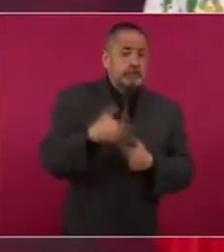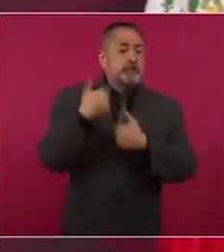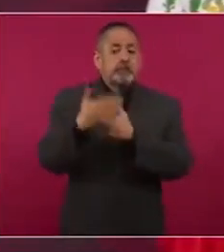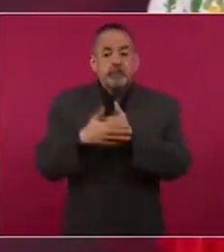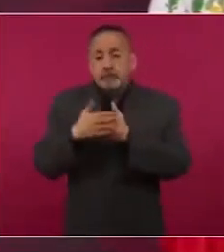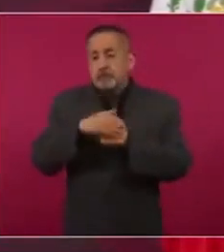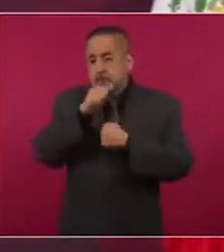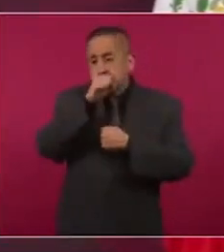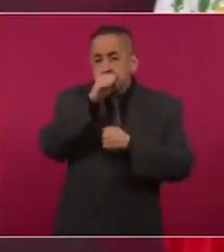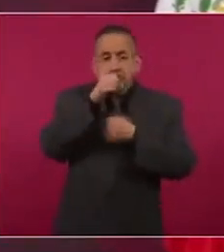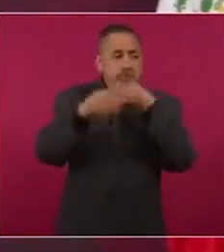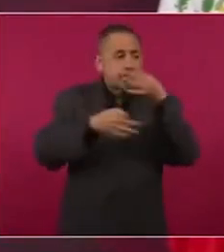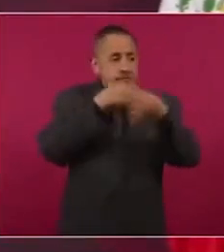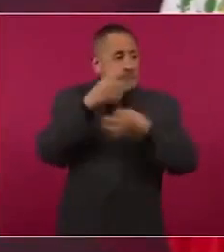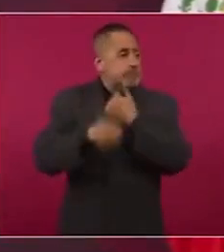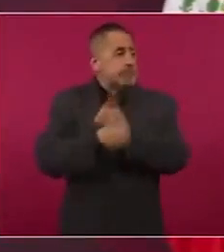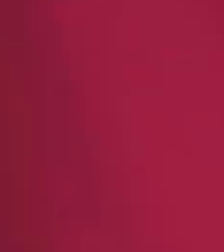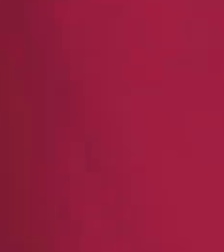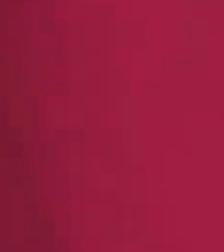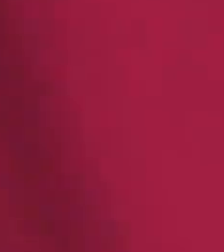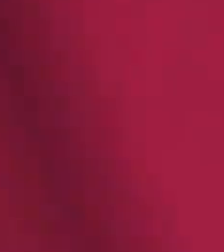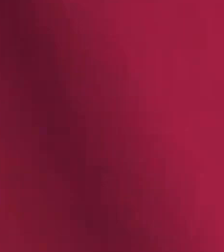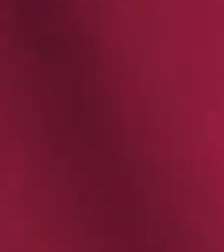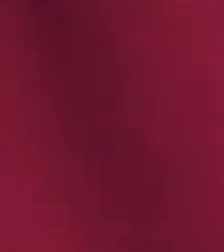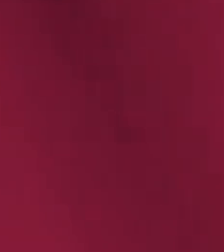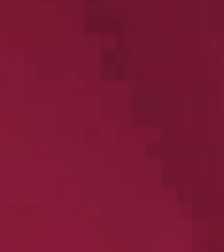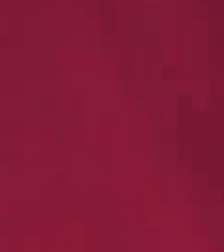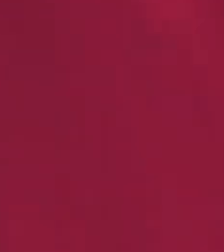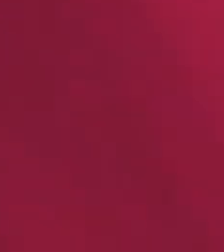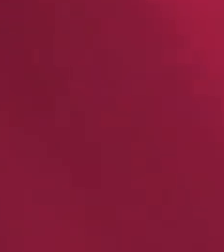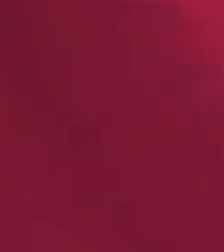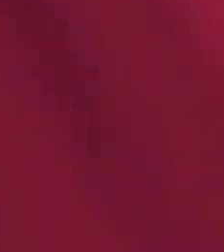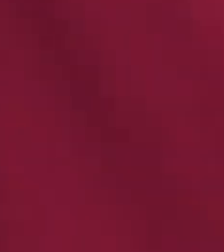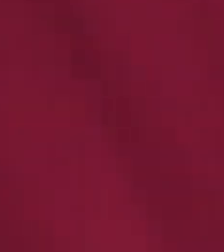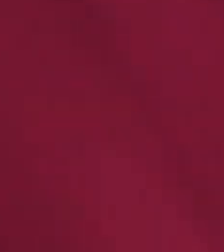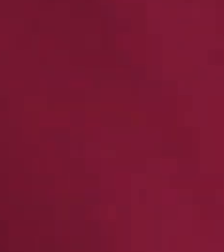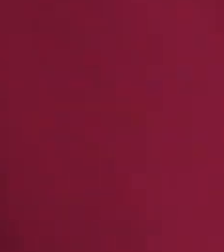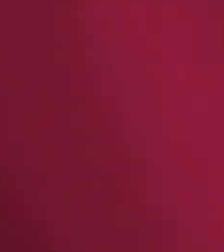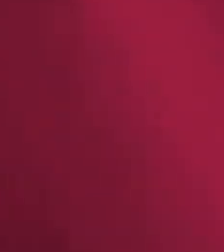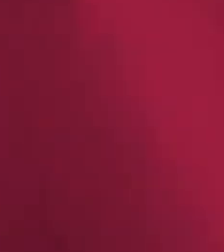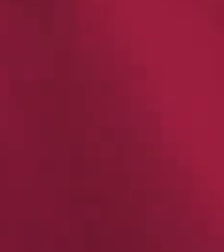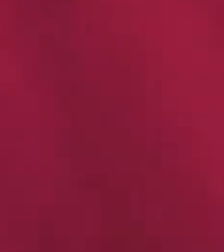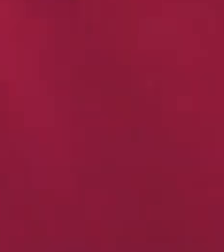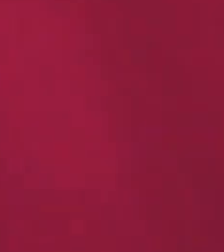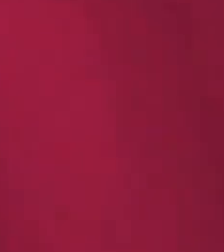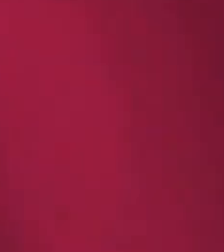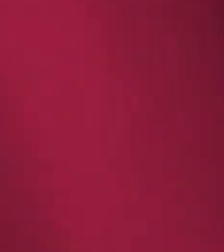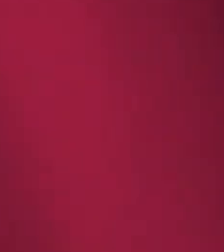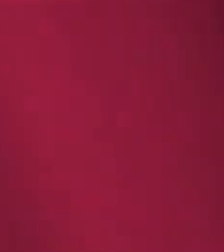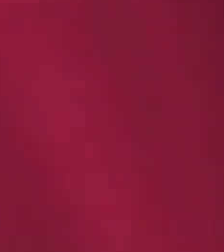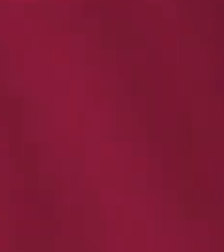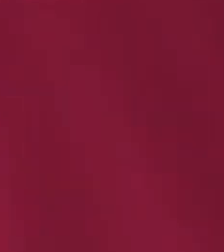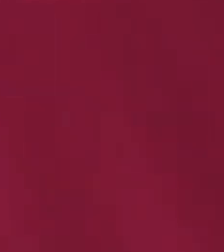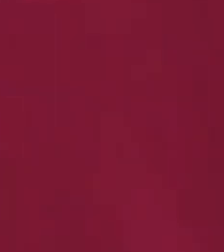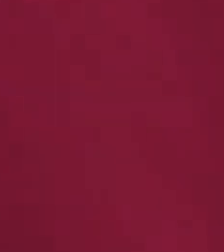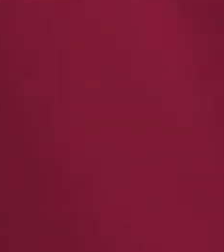licitados, tienen mucha demanda. Gobierno de México.